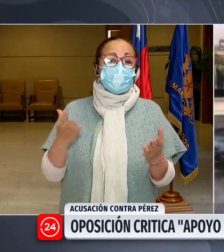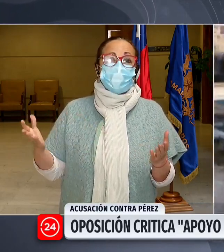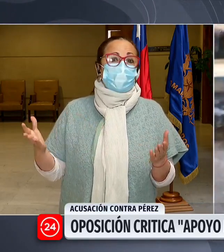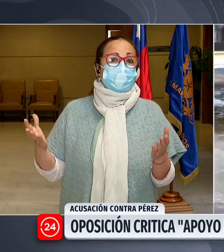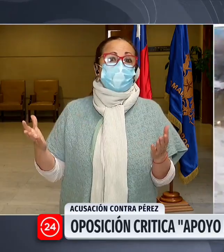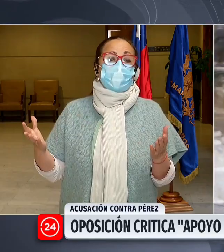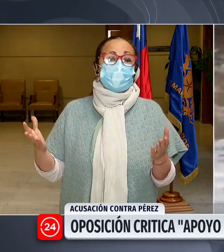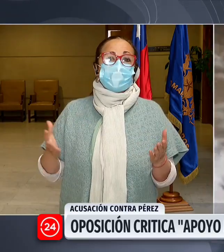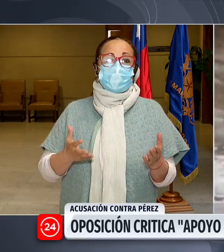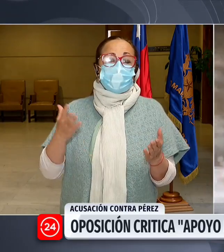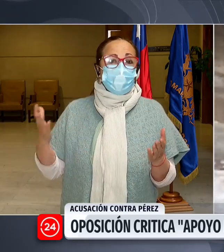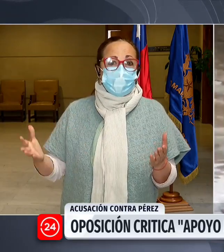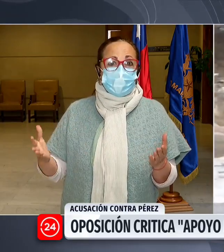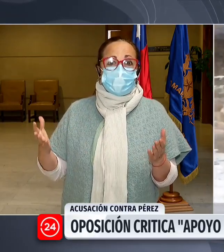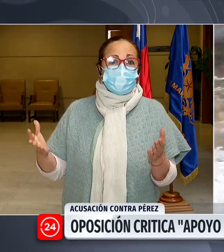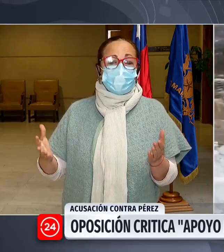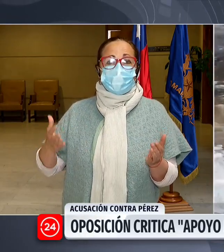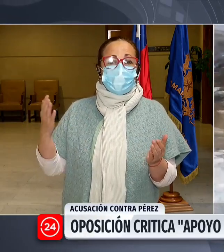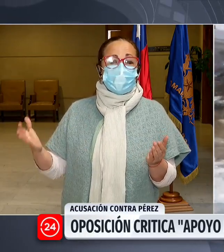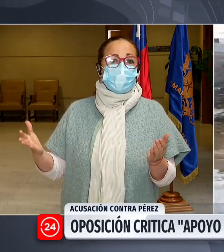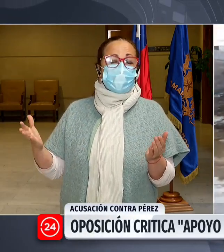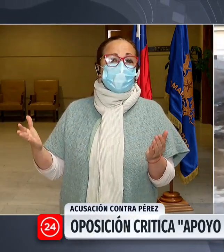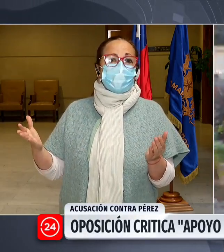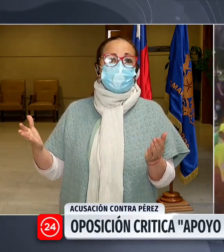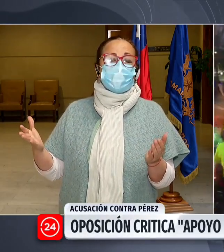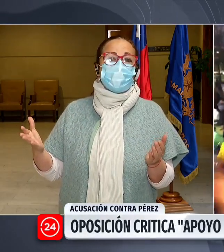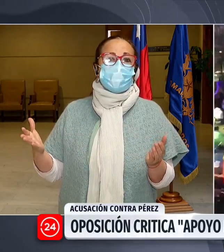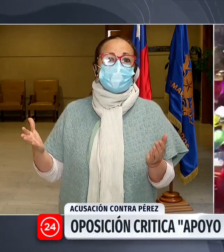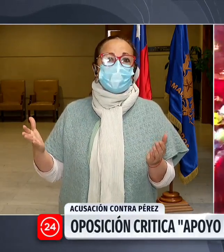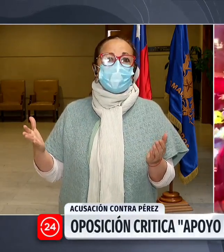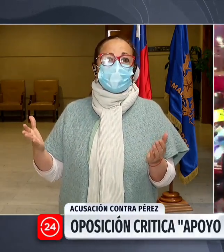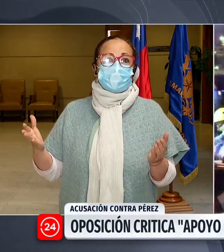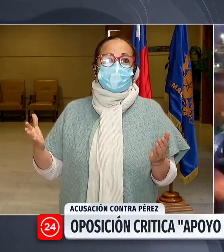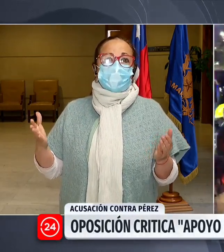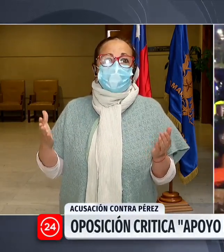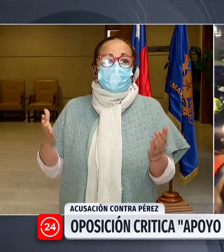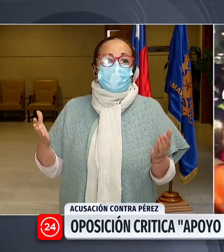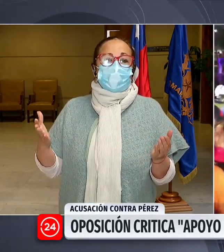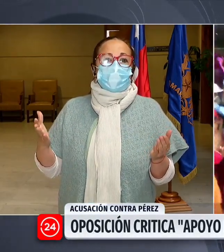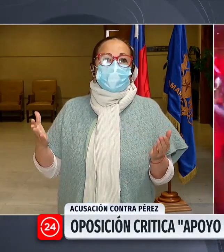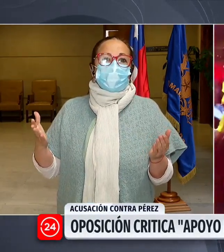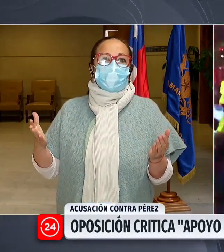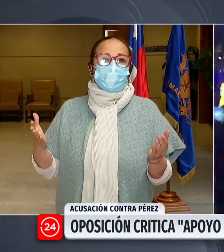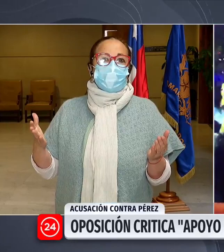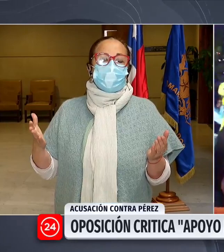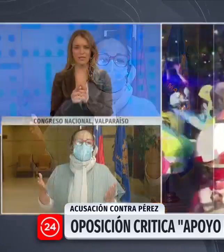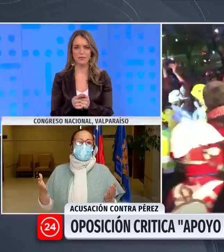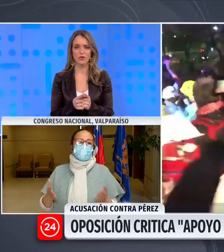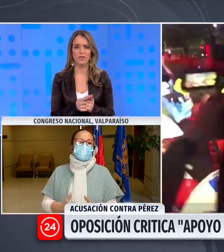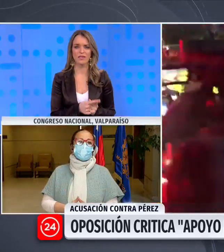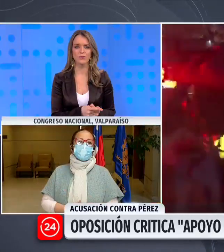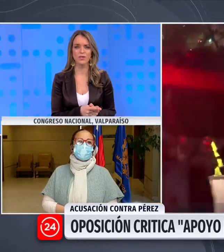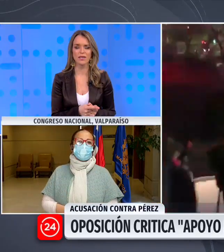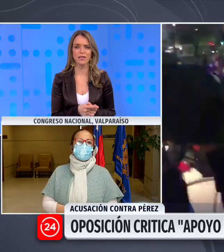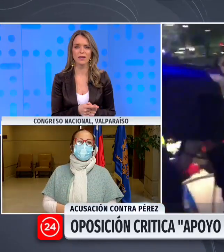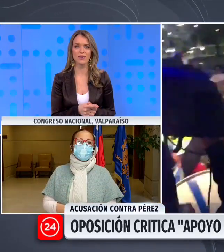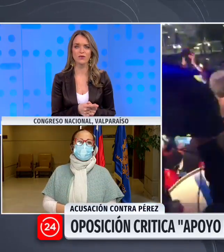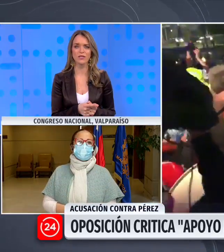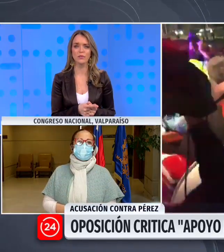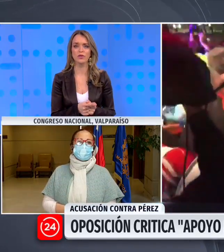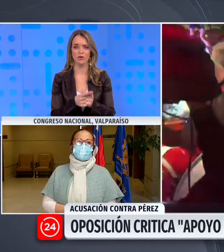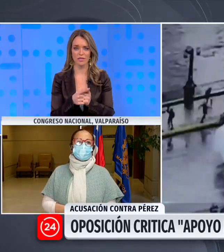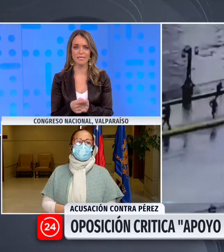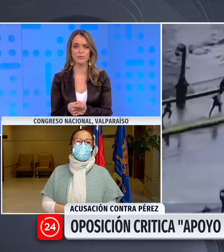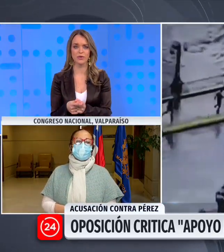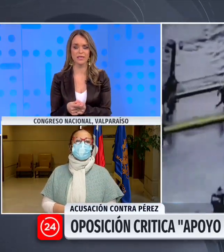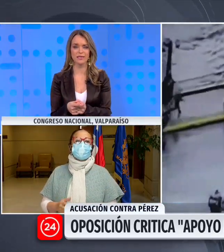no es cierto, de la autoridad civil. Y esa autoridad civil es el ministro del Interior. Ya, pero ¿y eso entonces cómo se zanja? ¿Sería, por ejemplo, con la renuncia del general